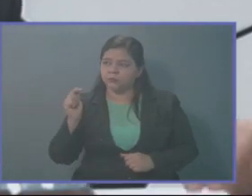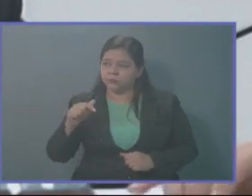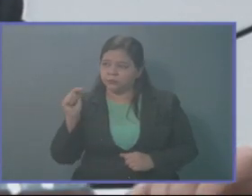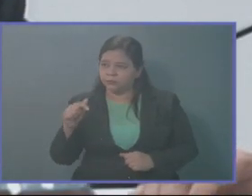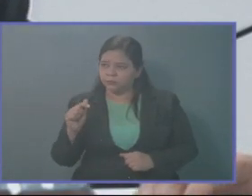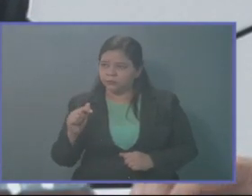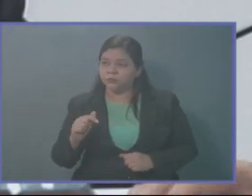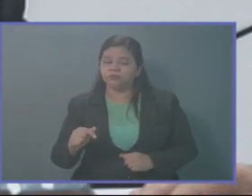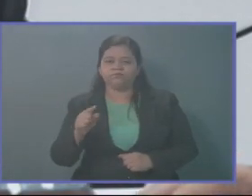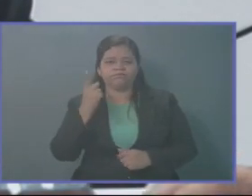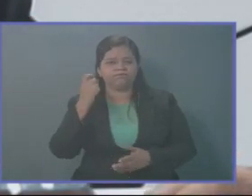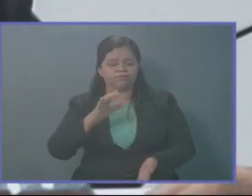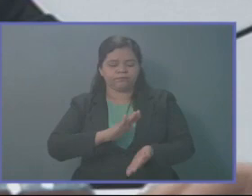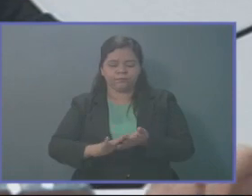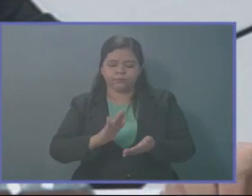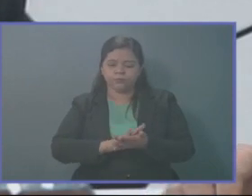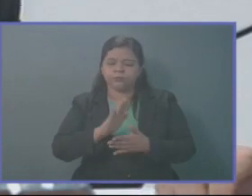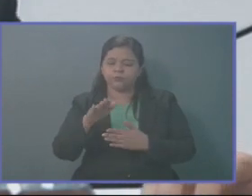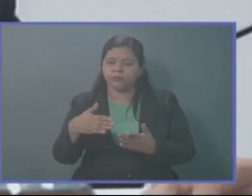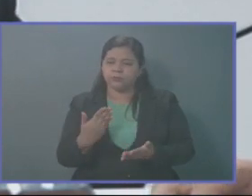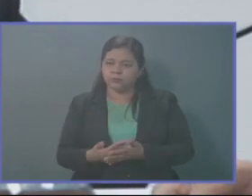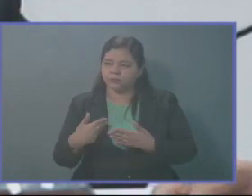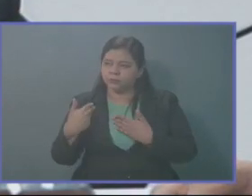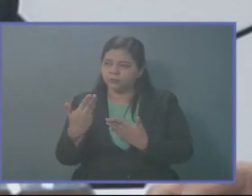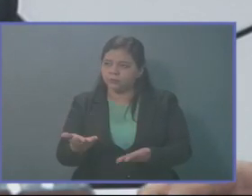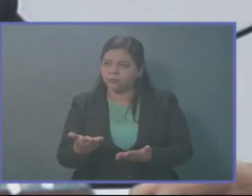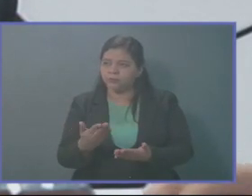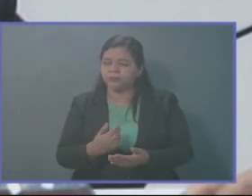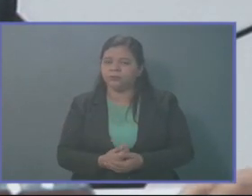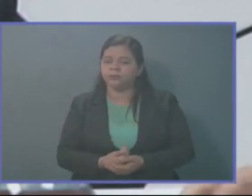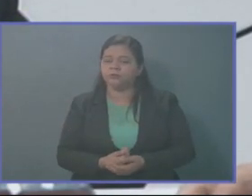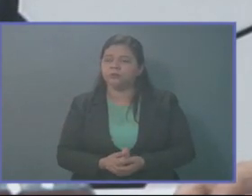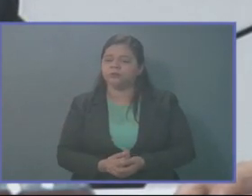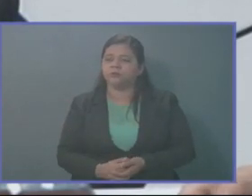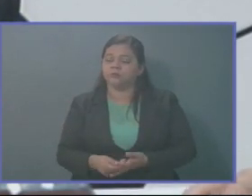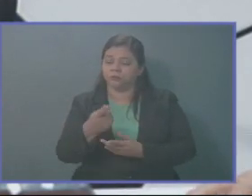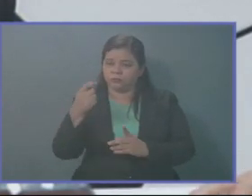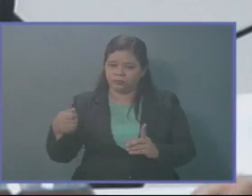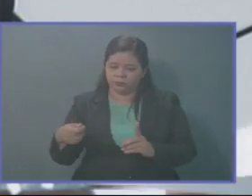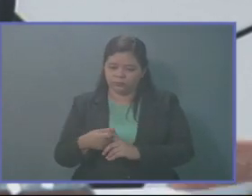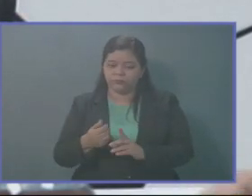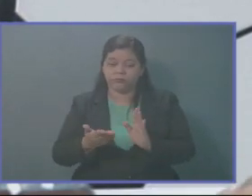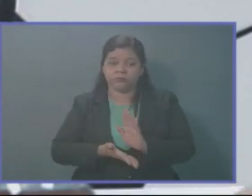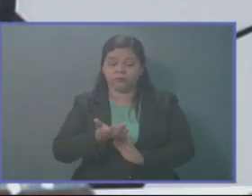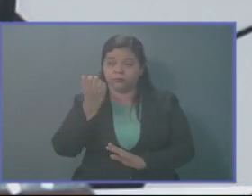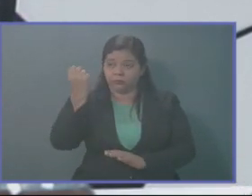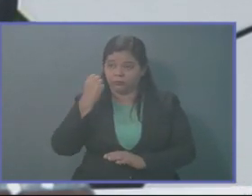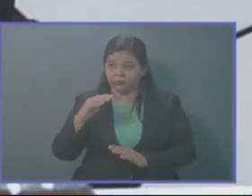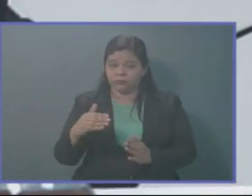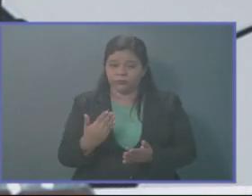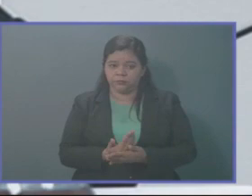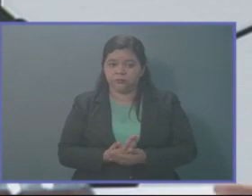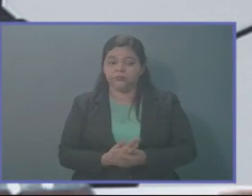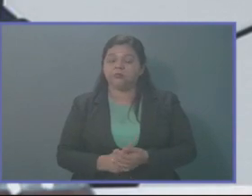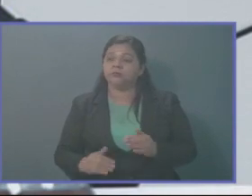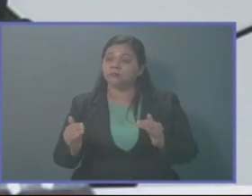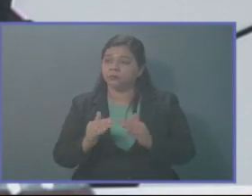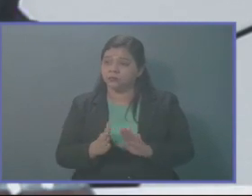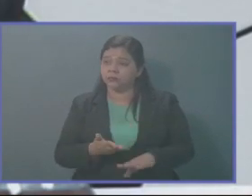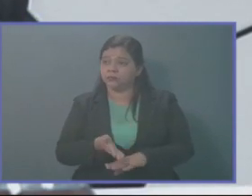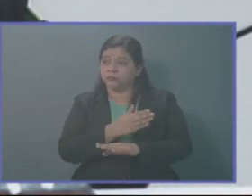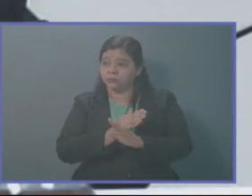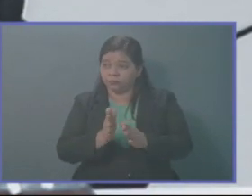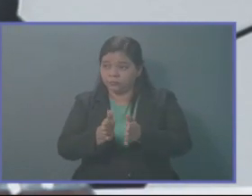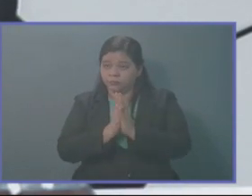en impago para darle a los salarios, que es lo más principal. Igual se le han pedido de favor